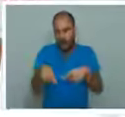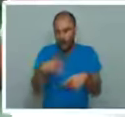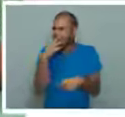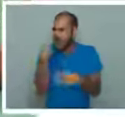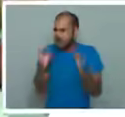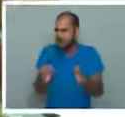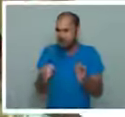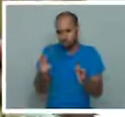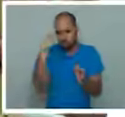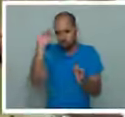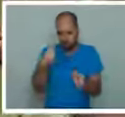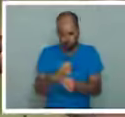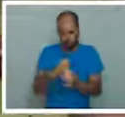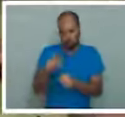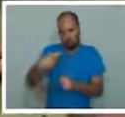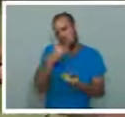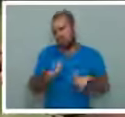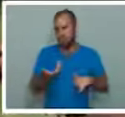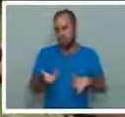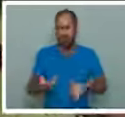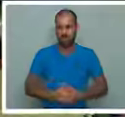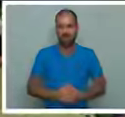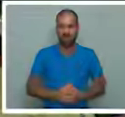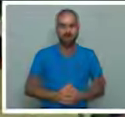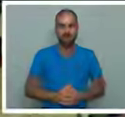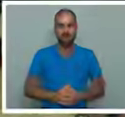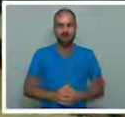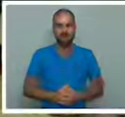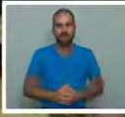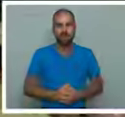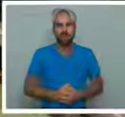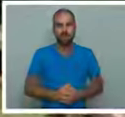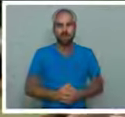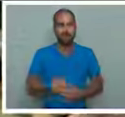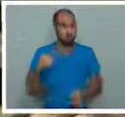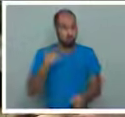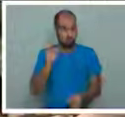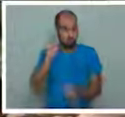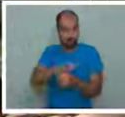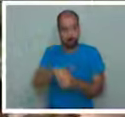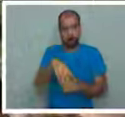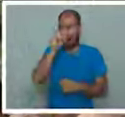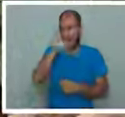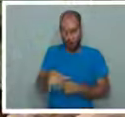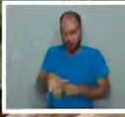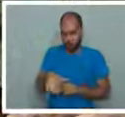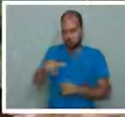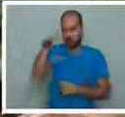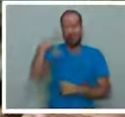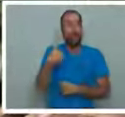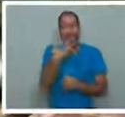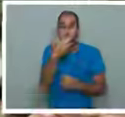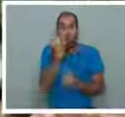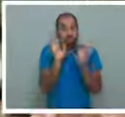desde muy pequeño me siempre me ha gustado la cría de animales de hecho actualmente cría animales de traspatio a mi casa